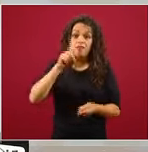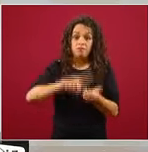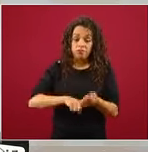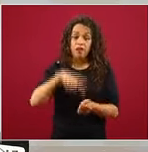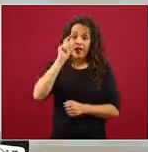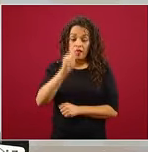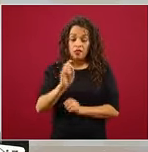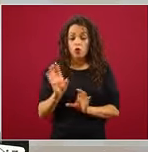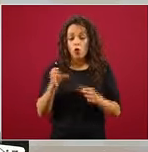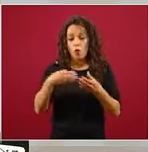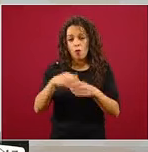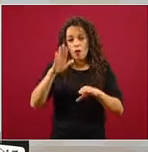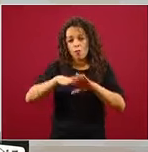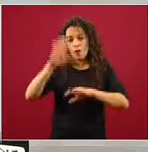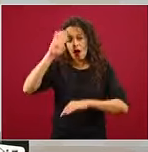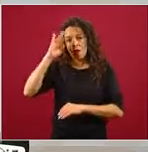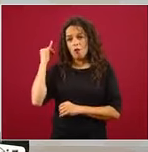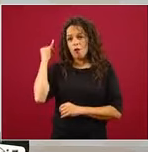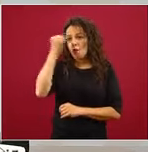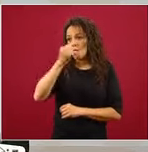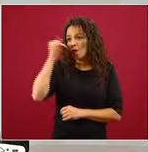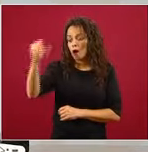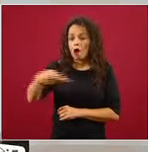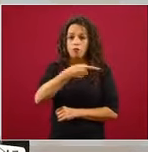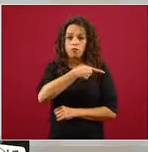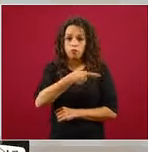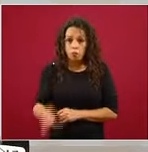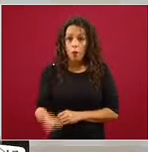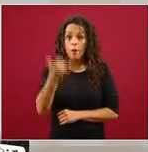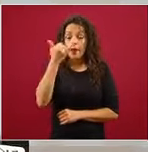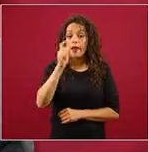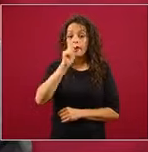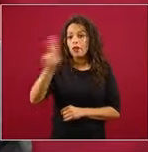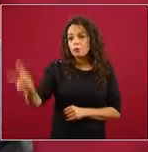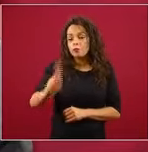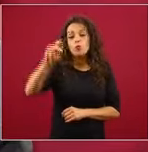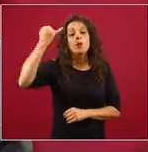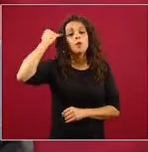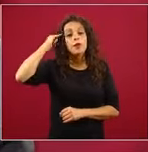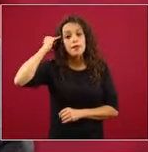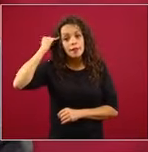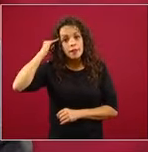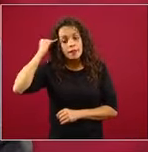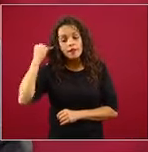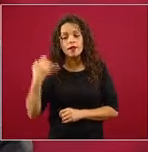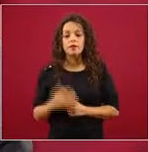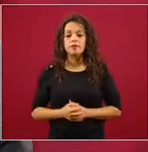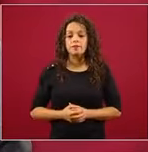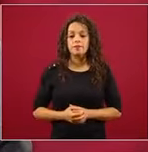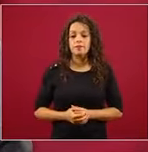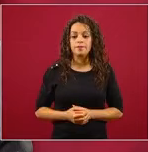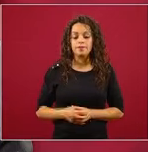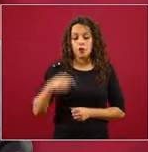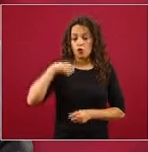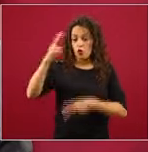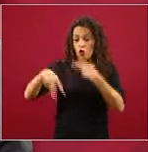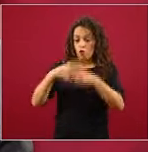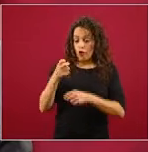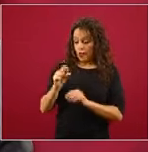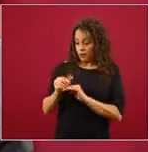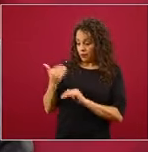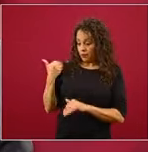interés las comunidades con población indígena. Este fin de semana estuvimos en Cuetzalan, Puebla, la